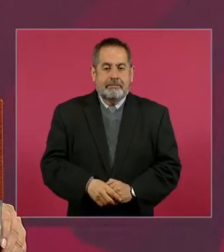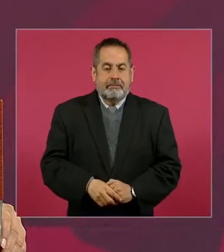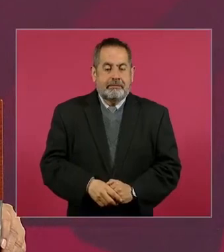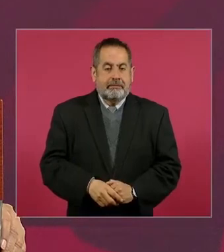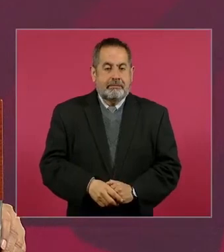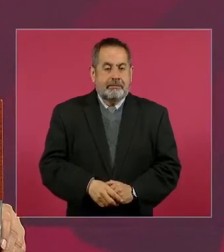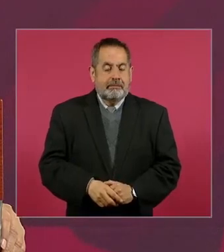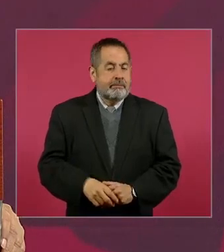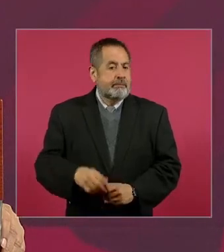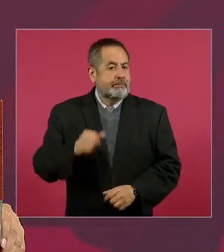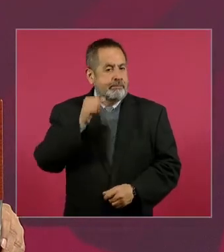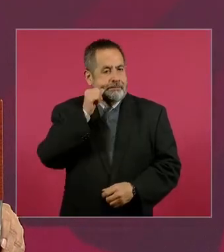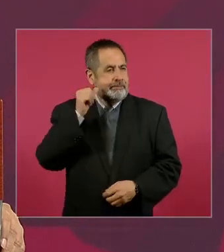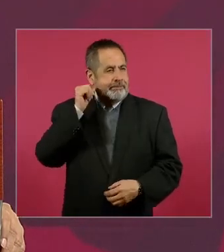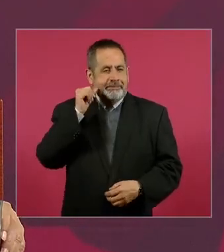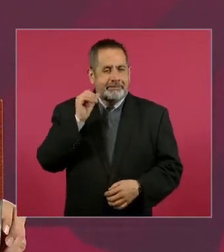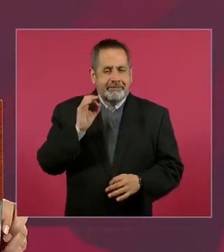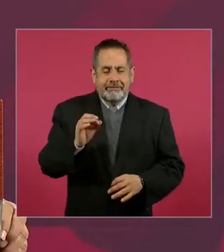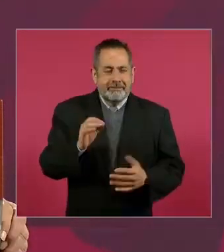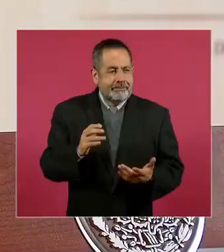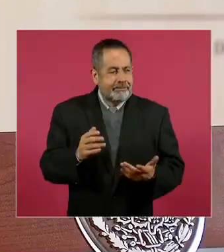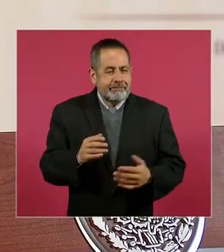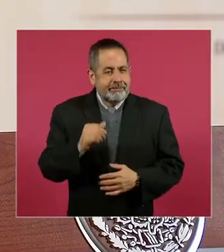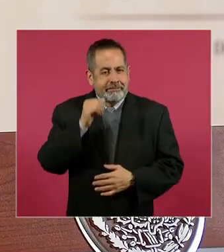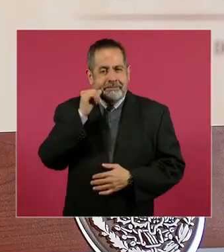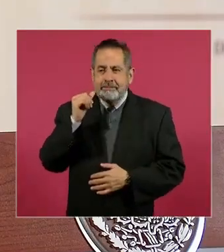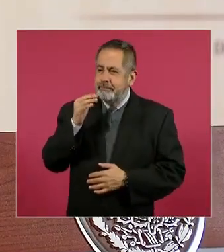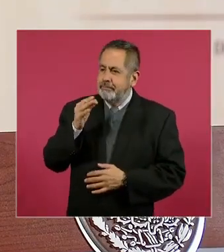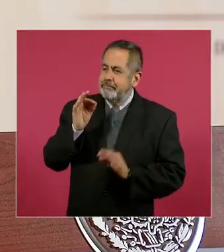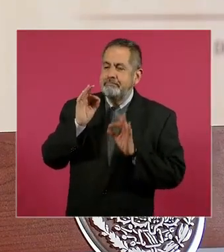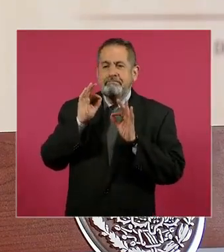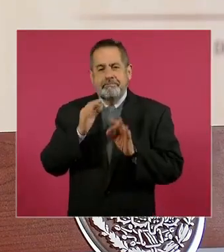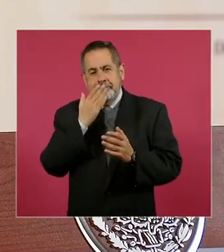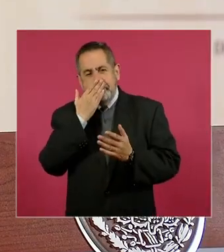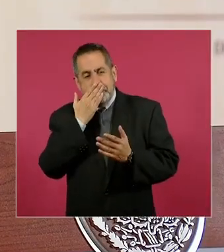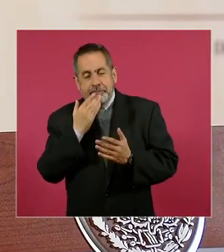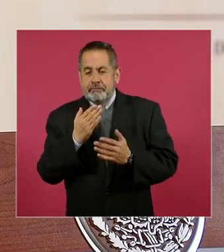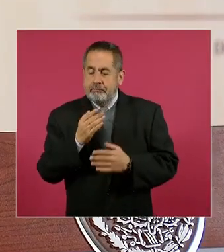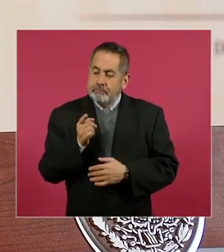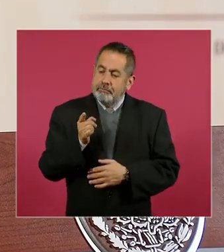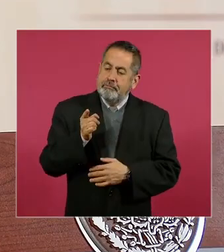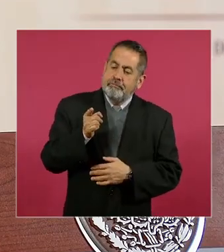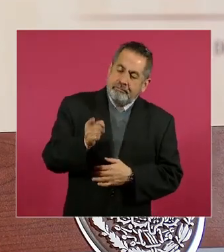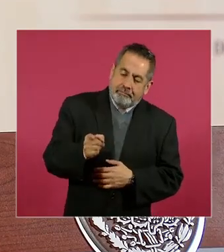Ayer, en vez de celebrar de que se recupera